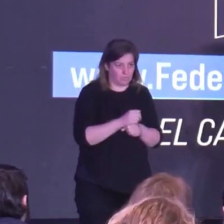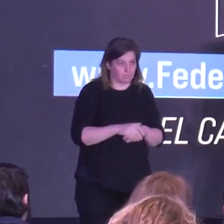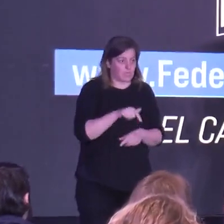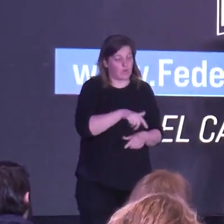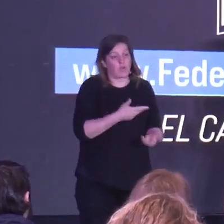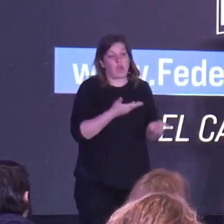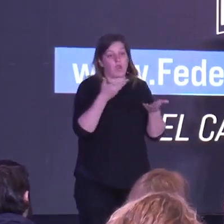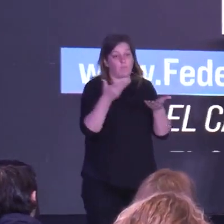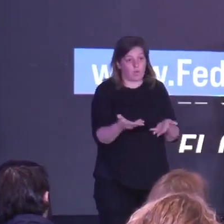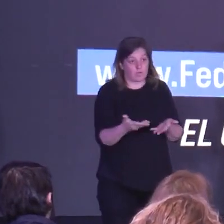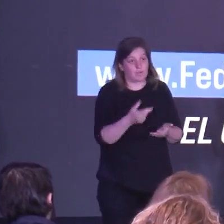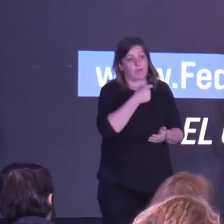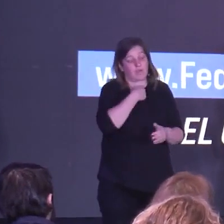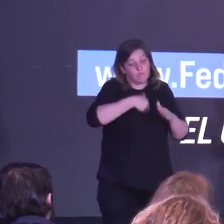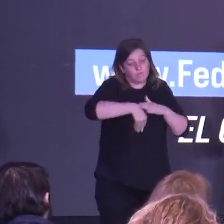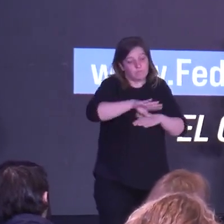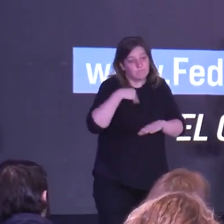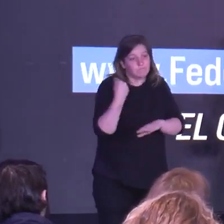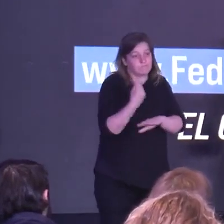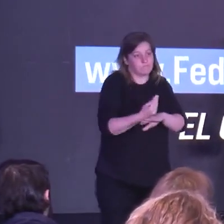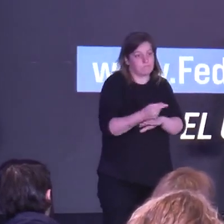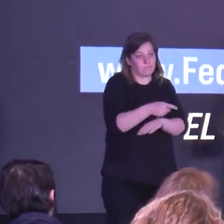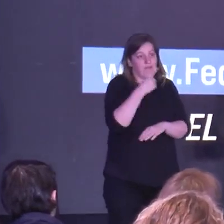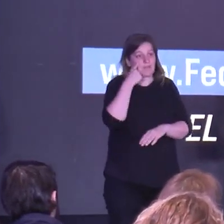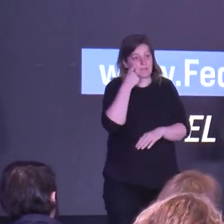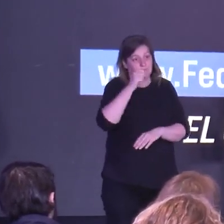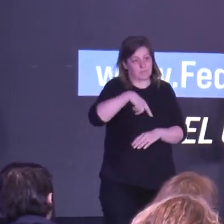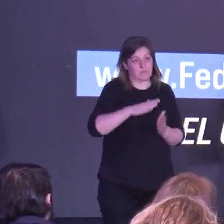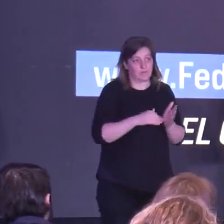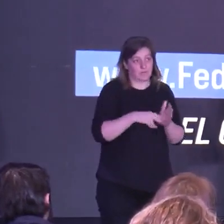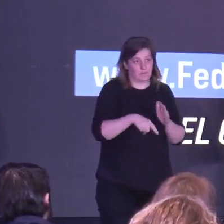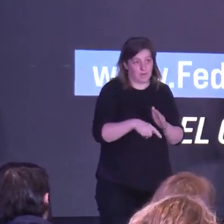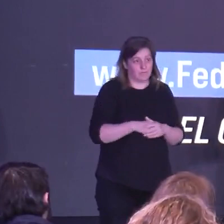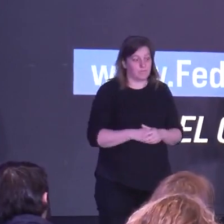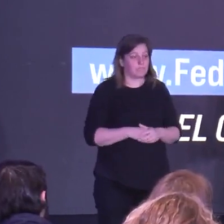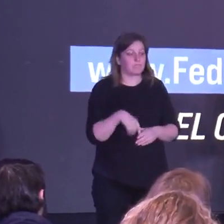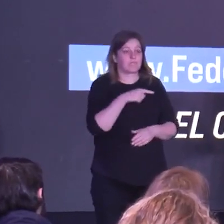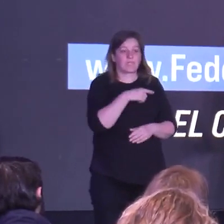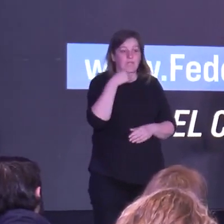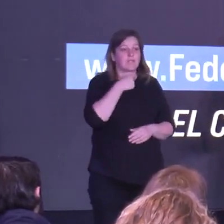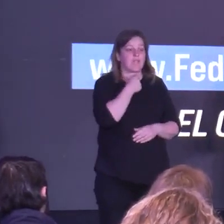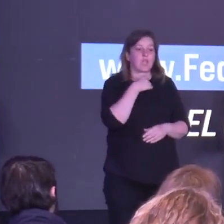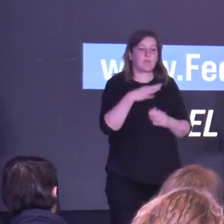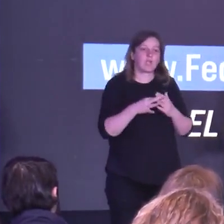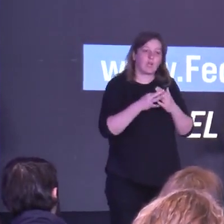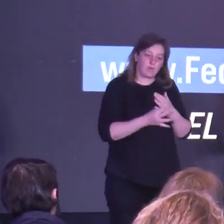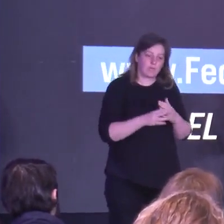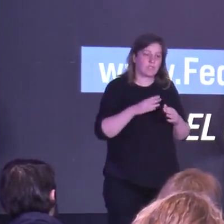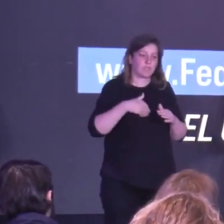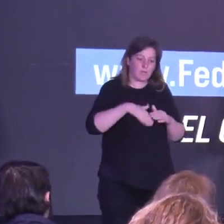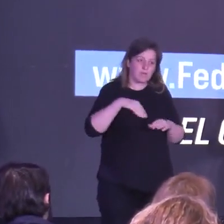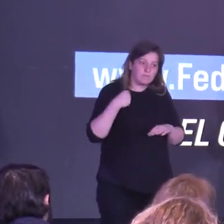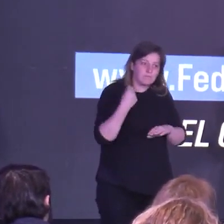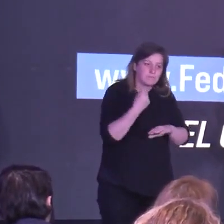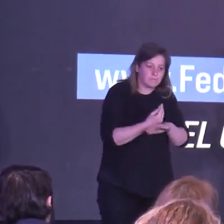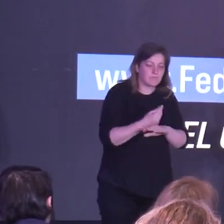ser candidato a intendente. Es la responsabilidad de asumir que ser intendente de la ciudad de Bahía Blanca no